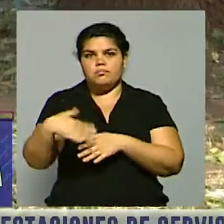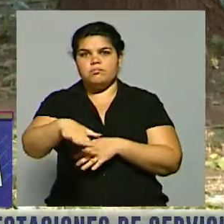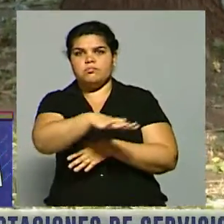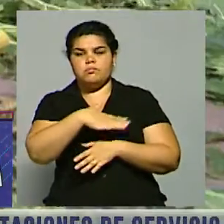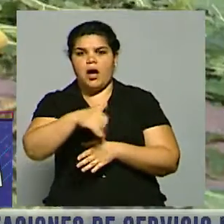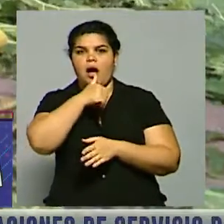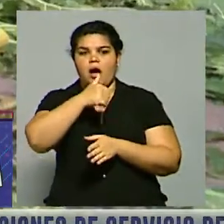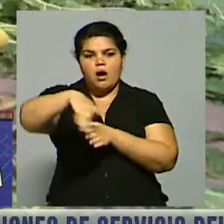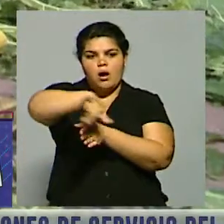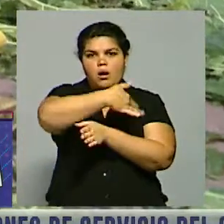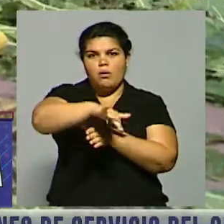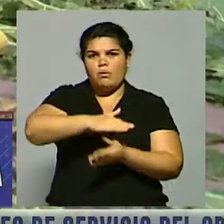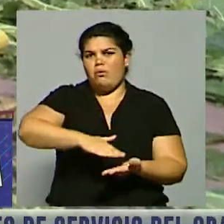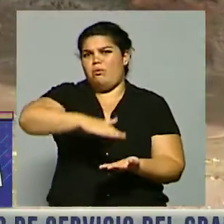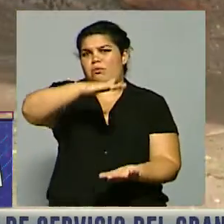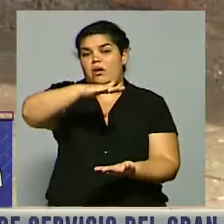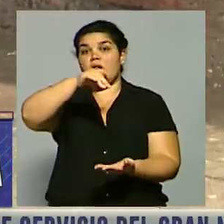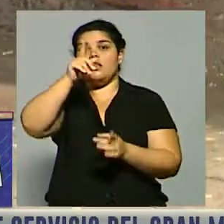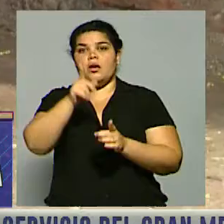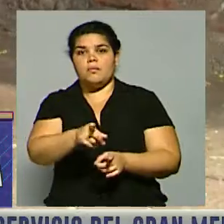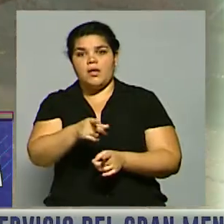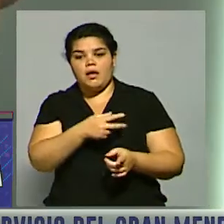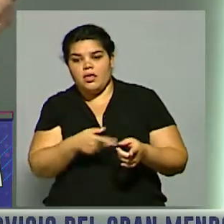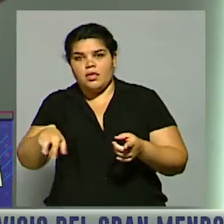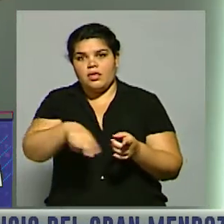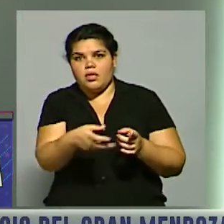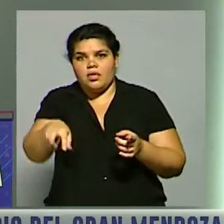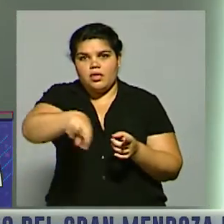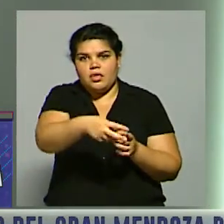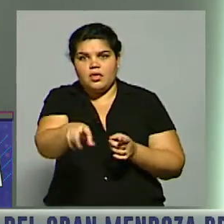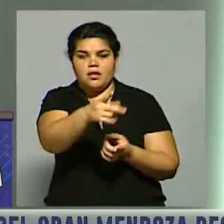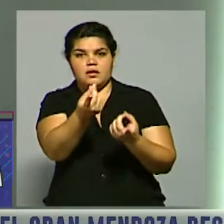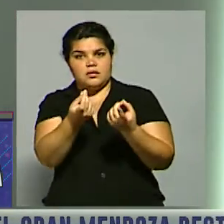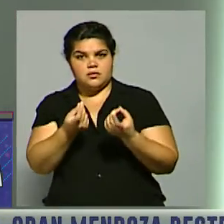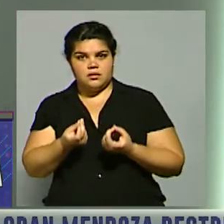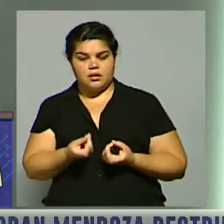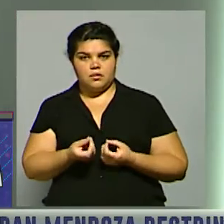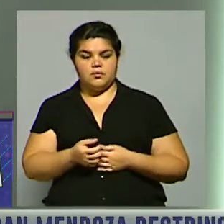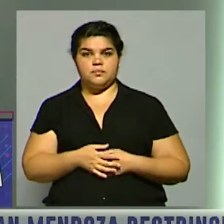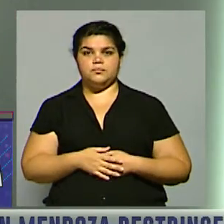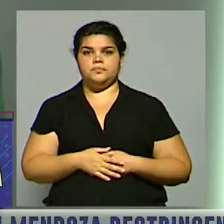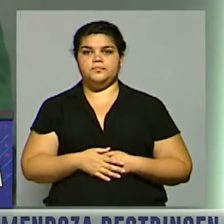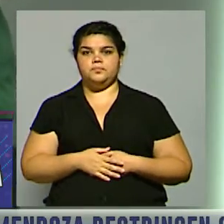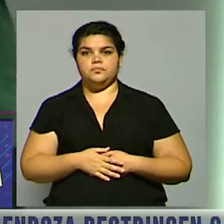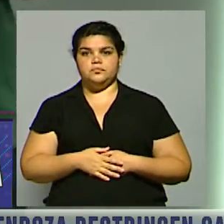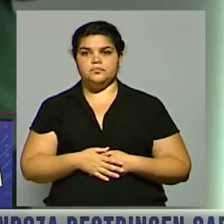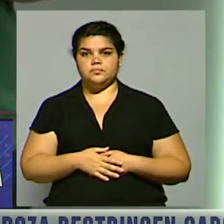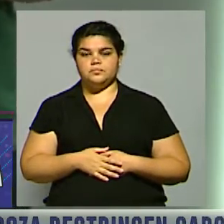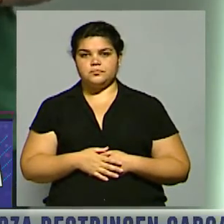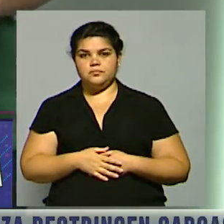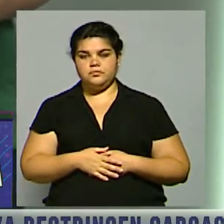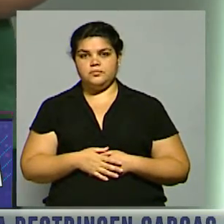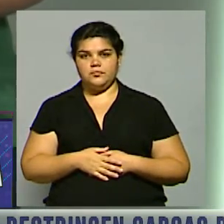calles anegadas, y tratar de sortear esos obstáculos que se generaban a través de las inundaciones por esta tormenta.